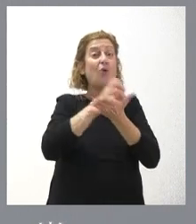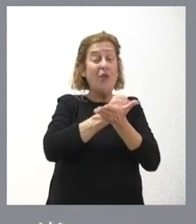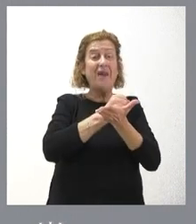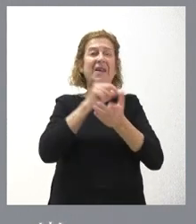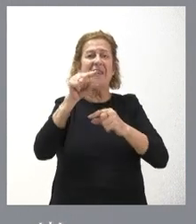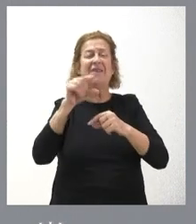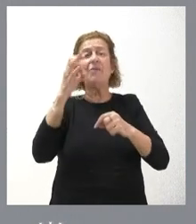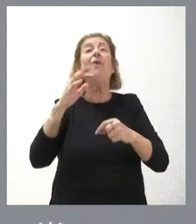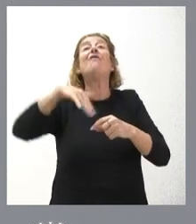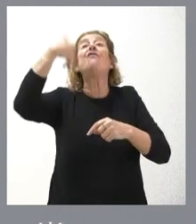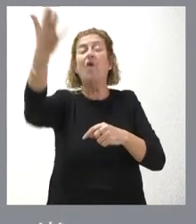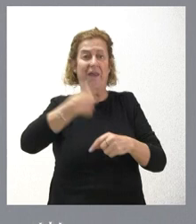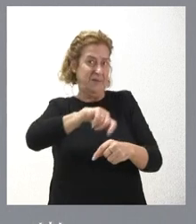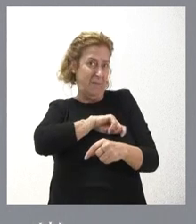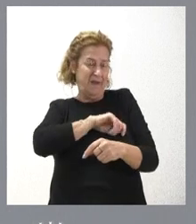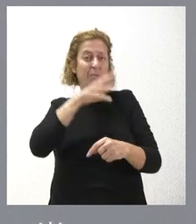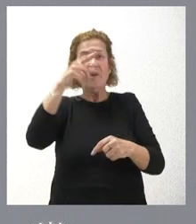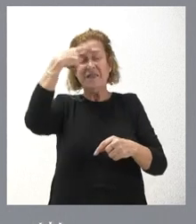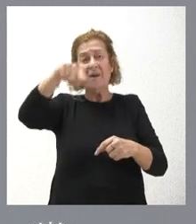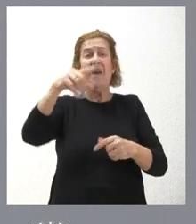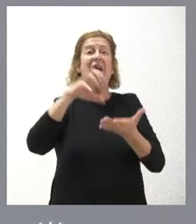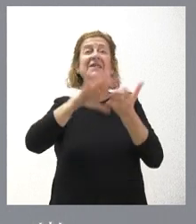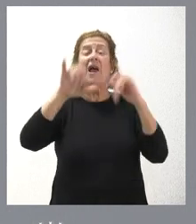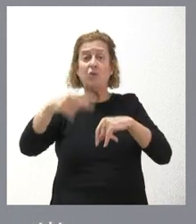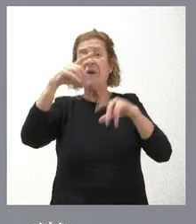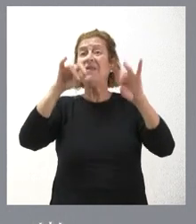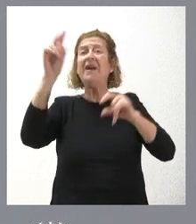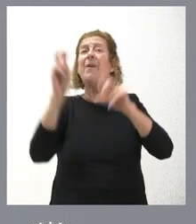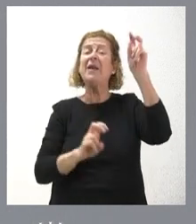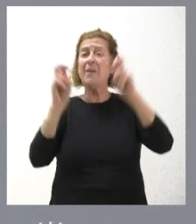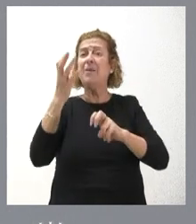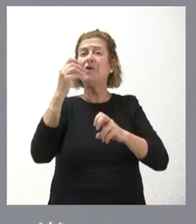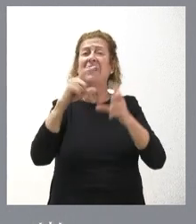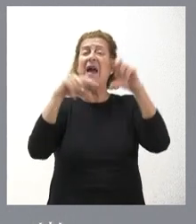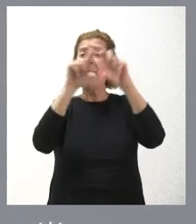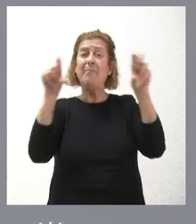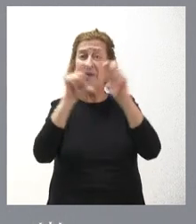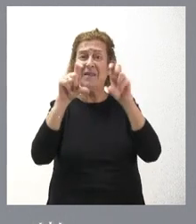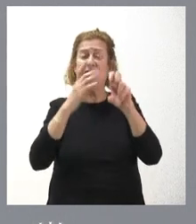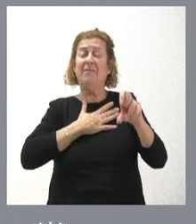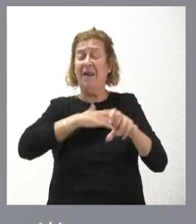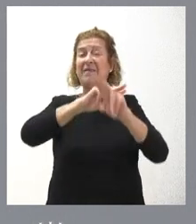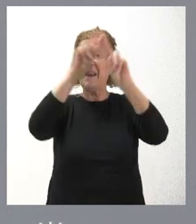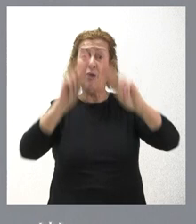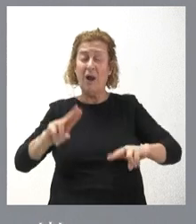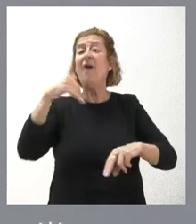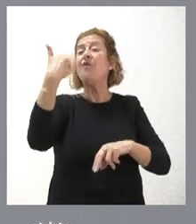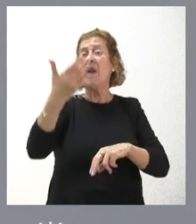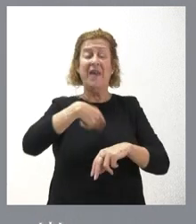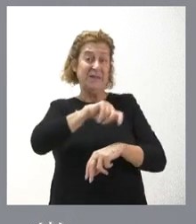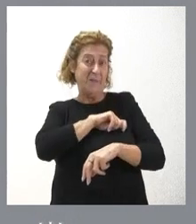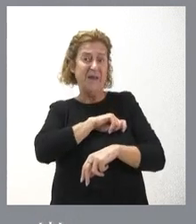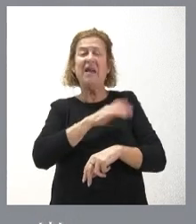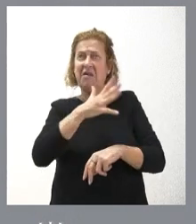incluso fuera de España porque saben que Castellano es una tierra donde vienen muchas empresas internacionales fuera de España que dec